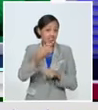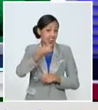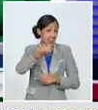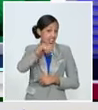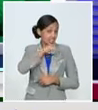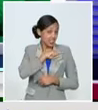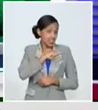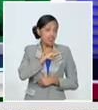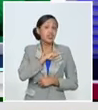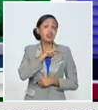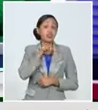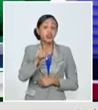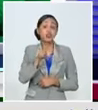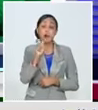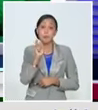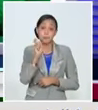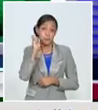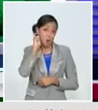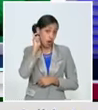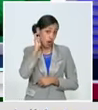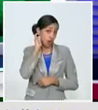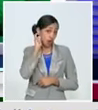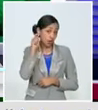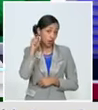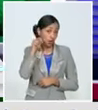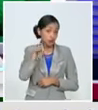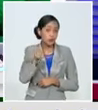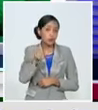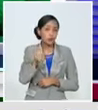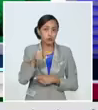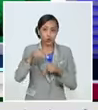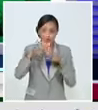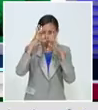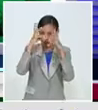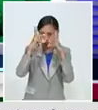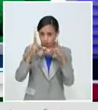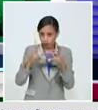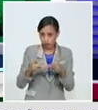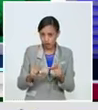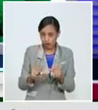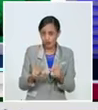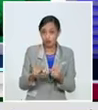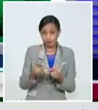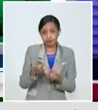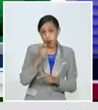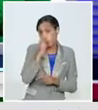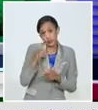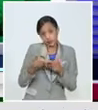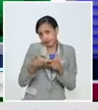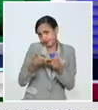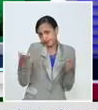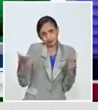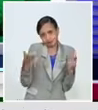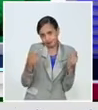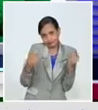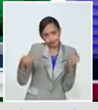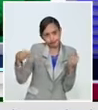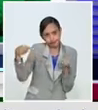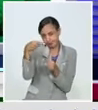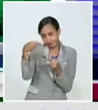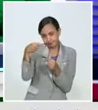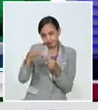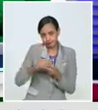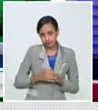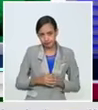sexo femenino, en el acumulado el masculino se mantiene con